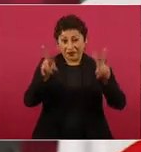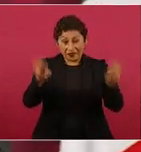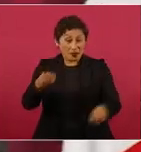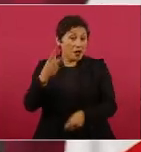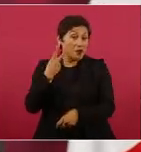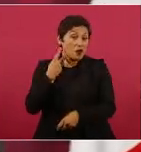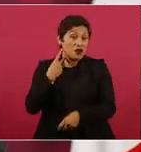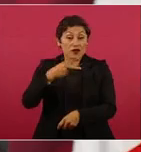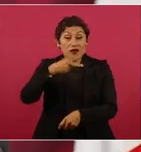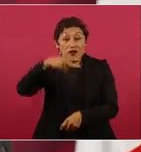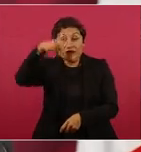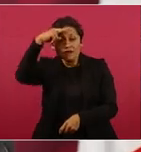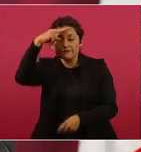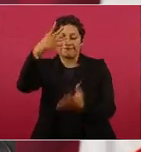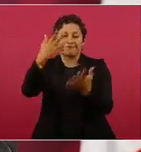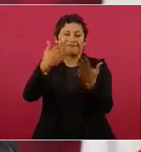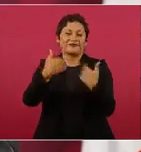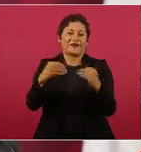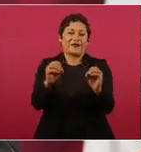político.